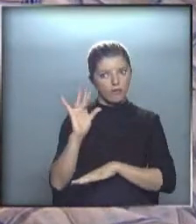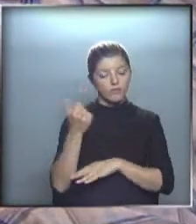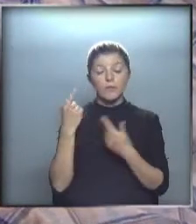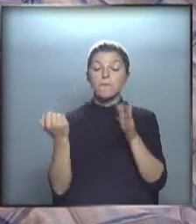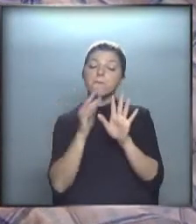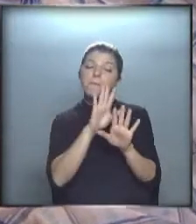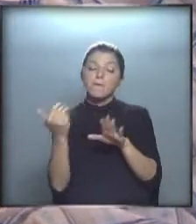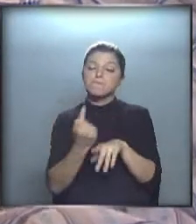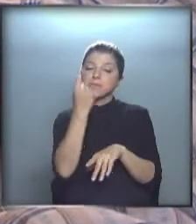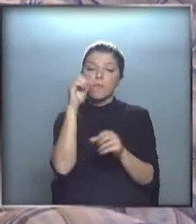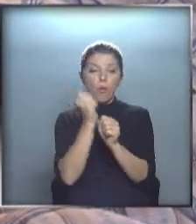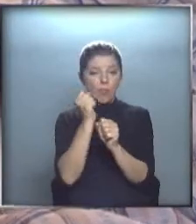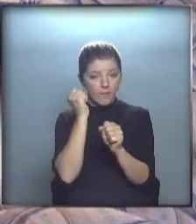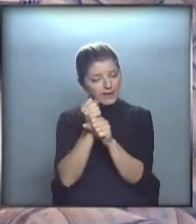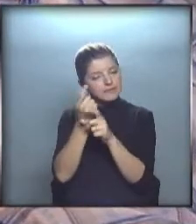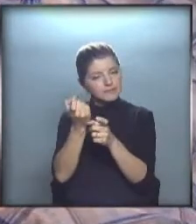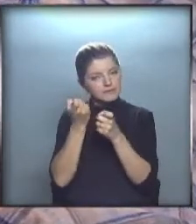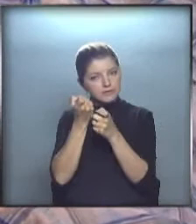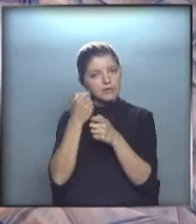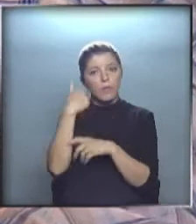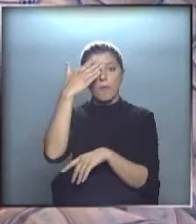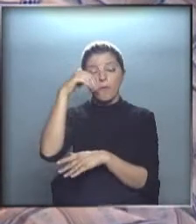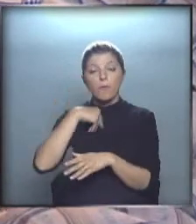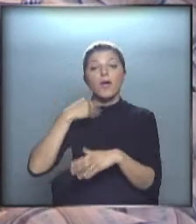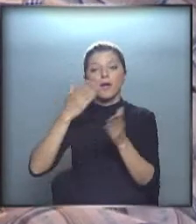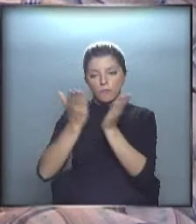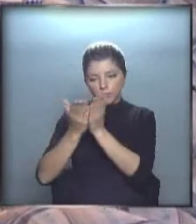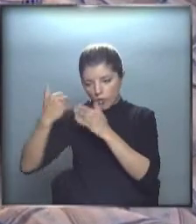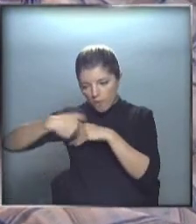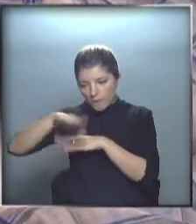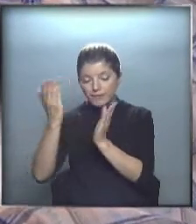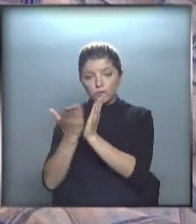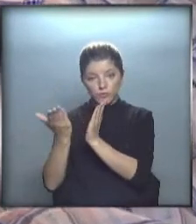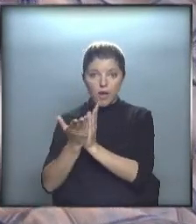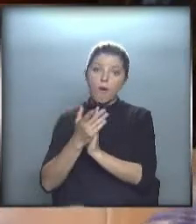buscar un trabajo. Yo sé para que bancarse. Más, claro, más adelante voy a estudiar, pero... Sí,